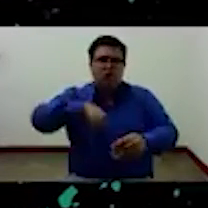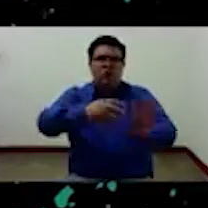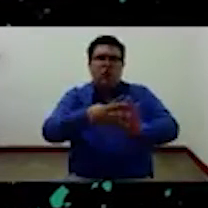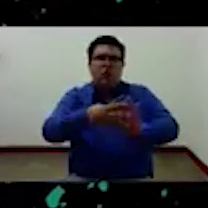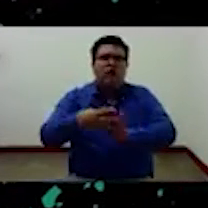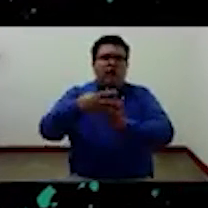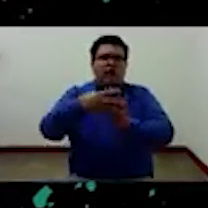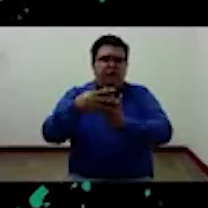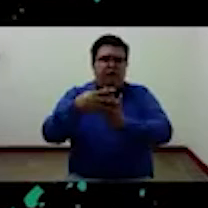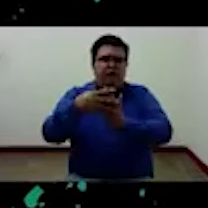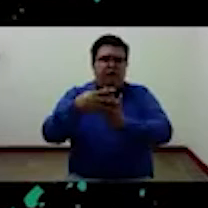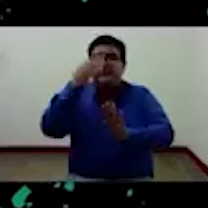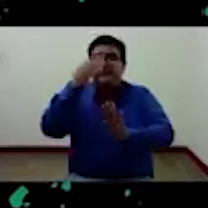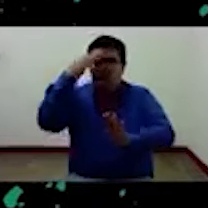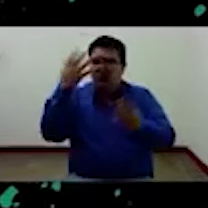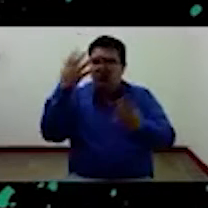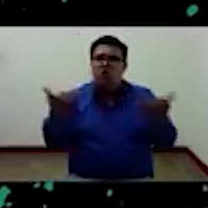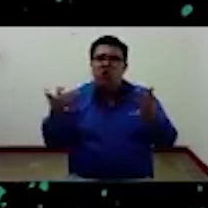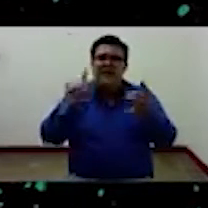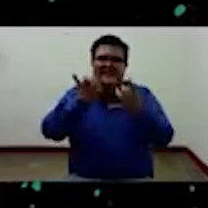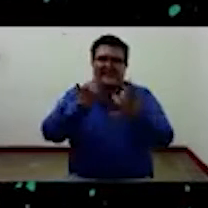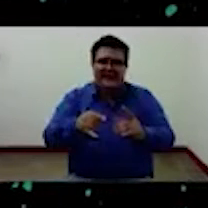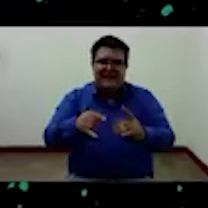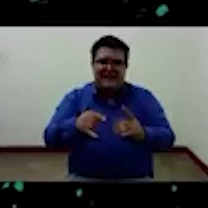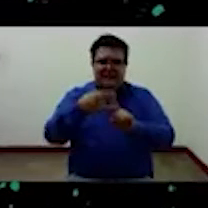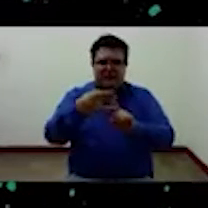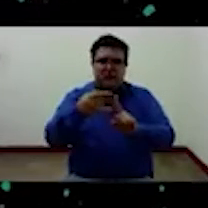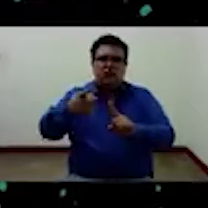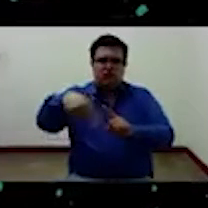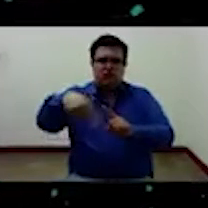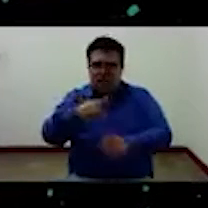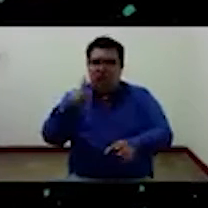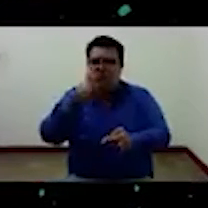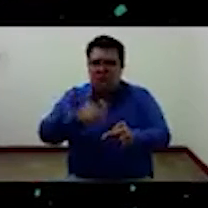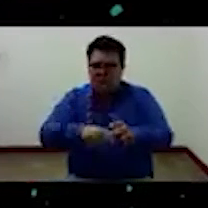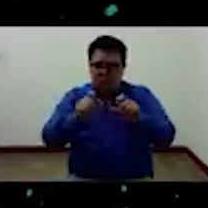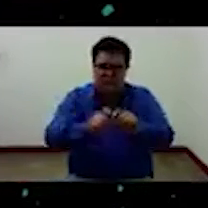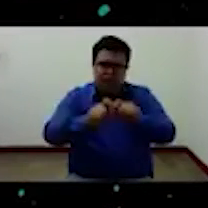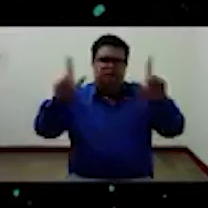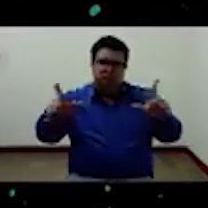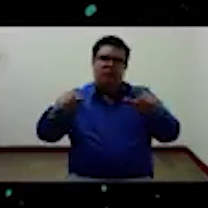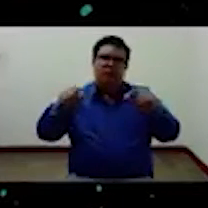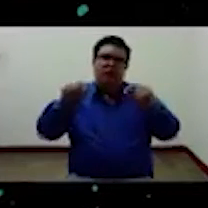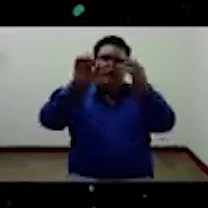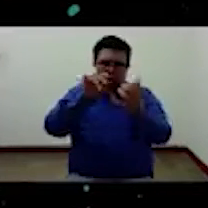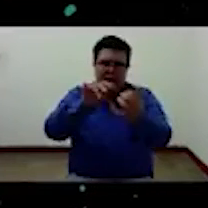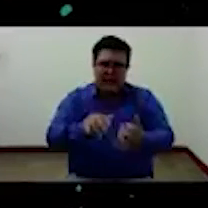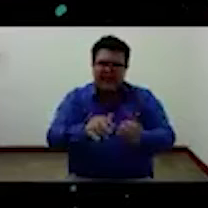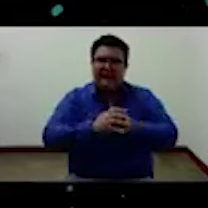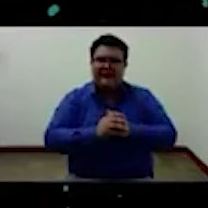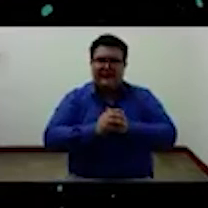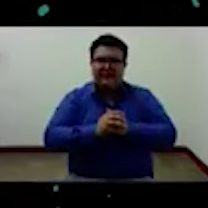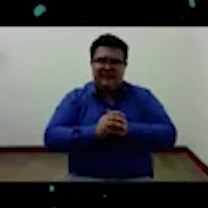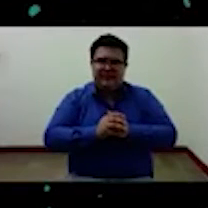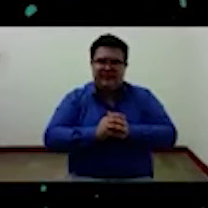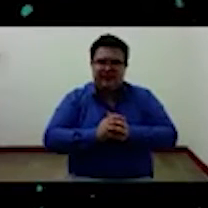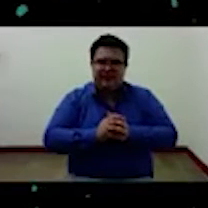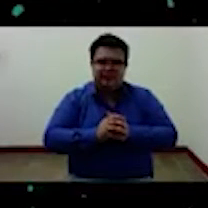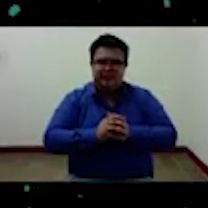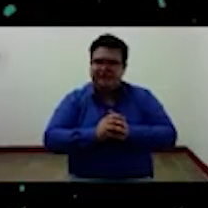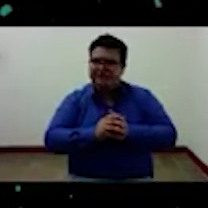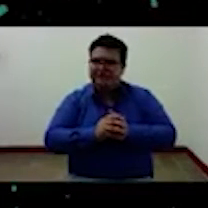todos encontrarán en el chat y que les agradecemos puedan completar.